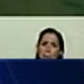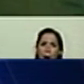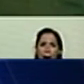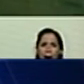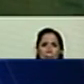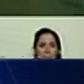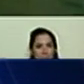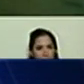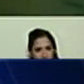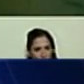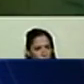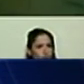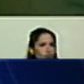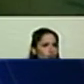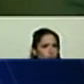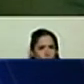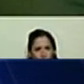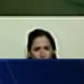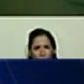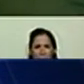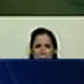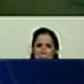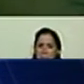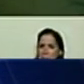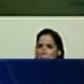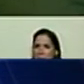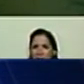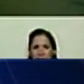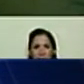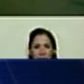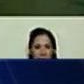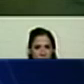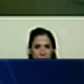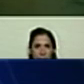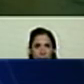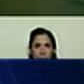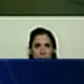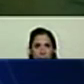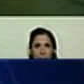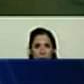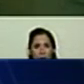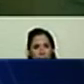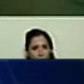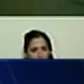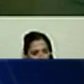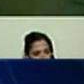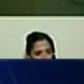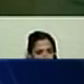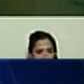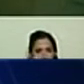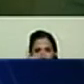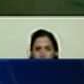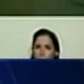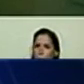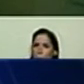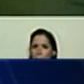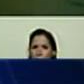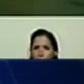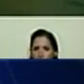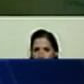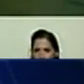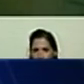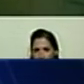sobre, bueno, los designios de Venezuela. Hemos estado observando cómo la política,